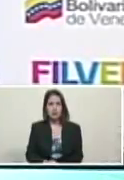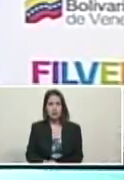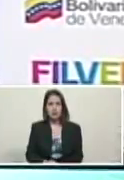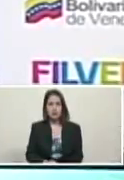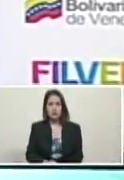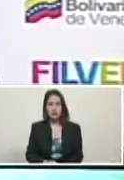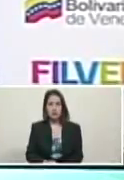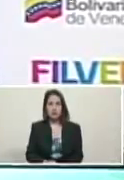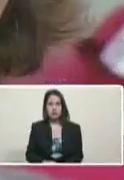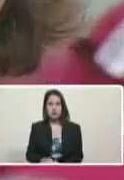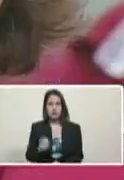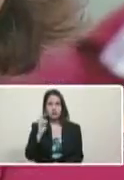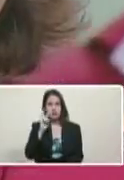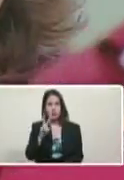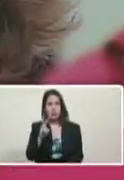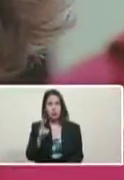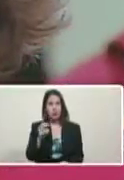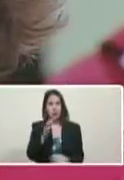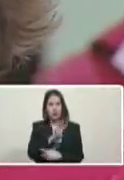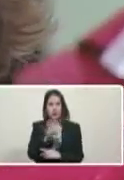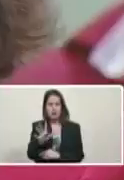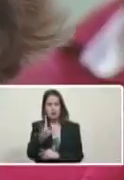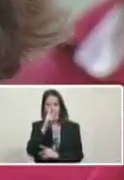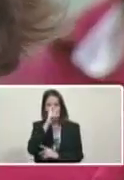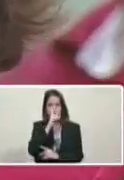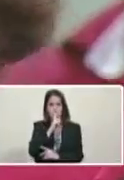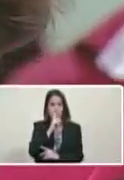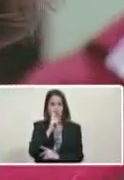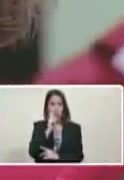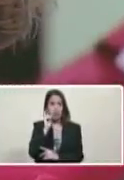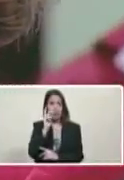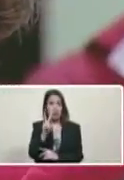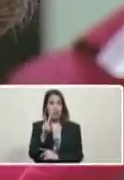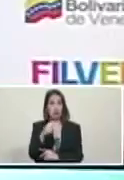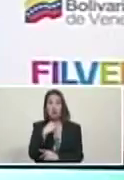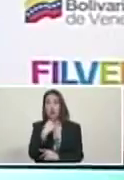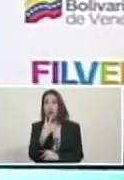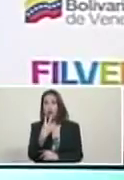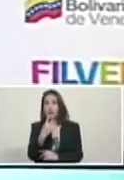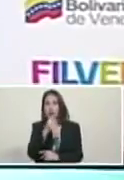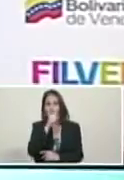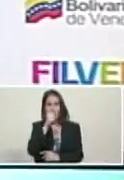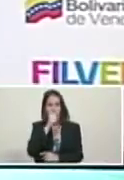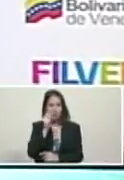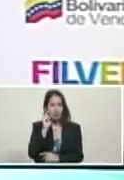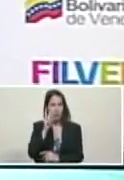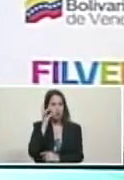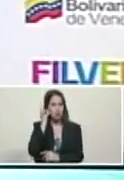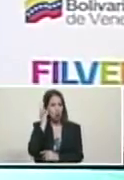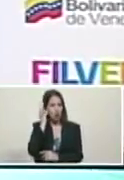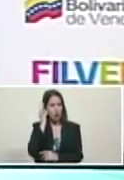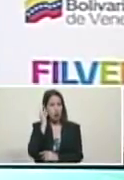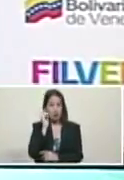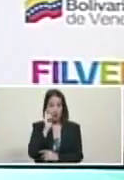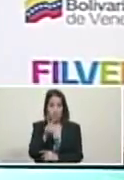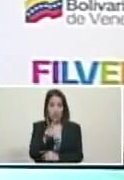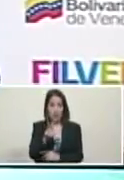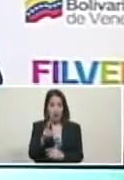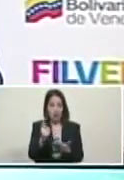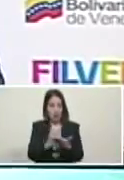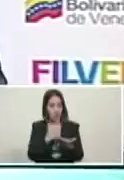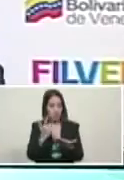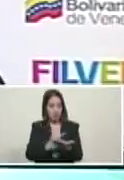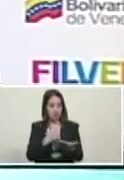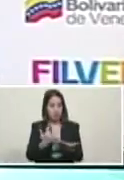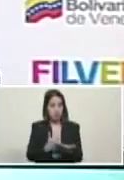45 años. Acérquenle un micrófono a Teresa. Teresa, fíjate, aquí tengo varios libros. El